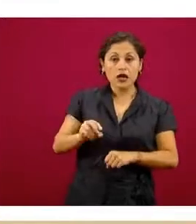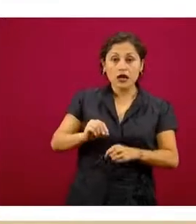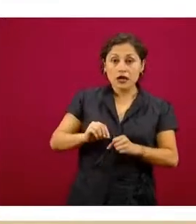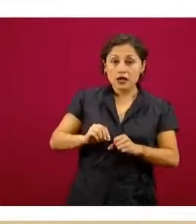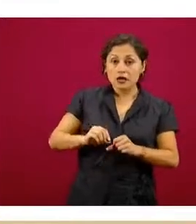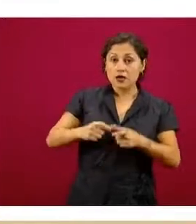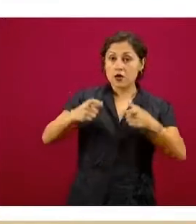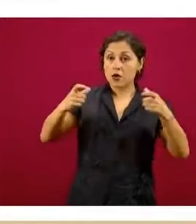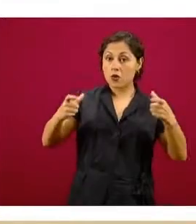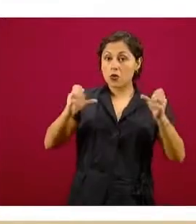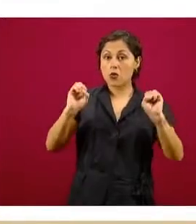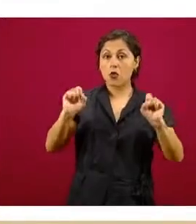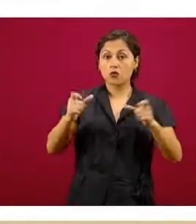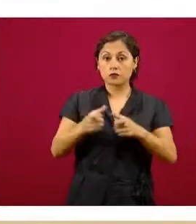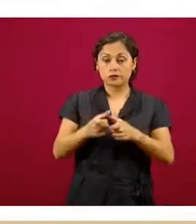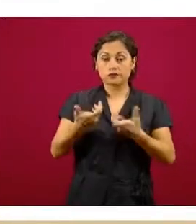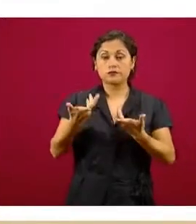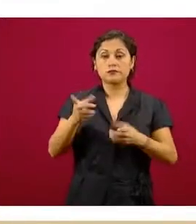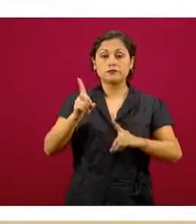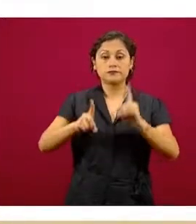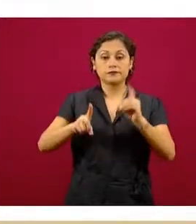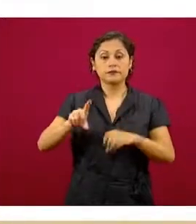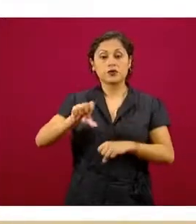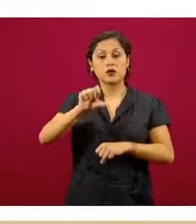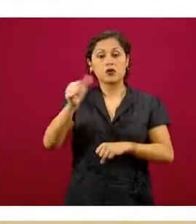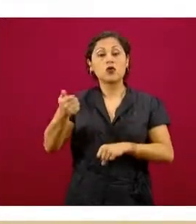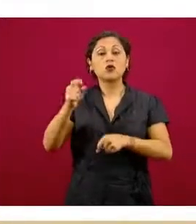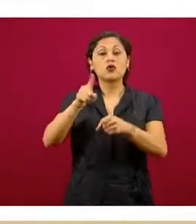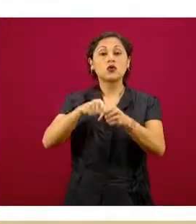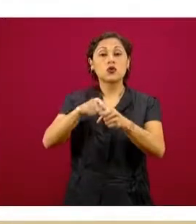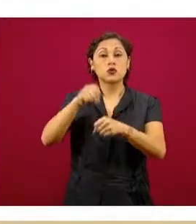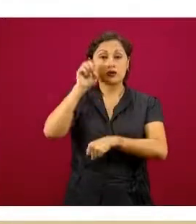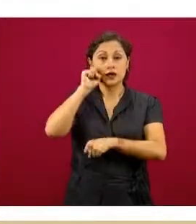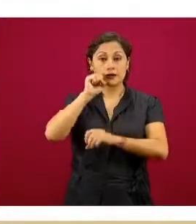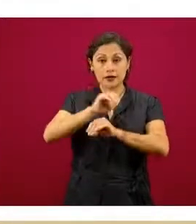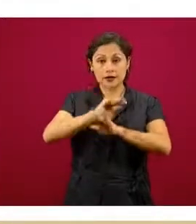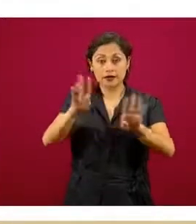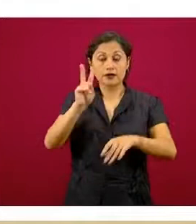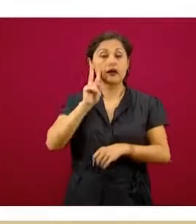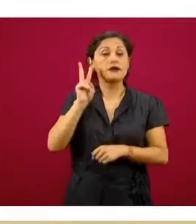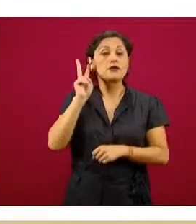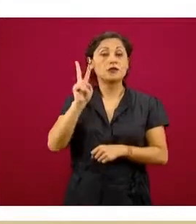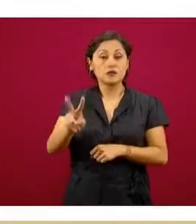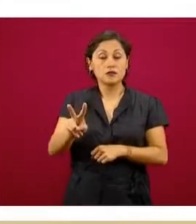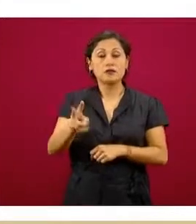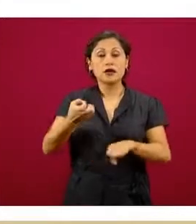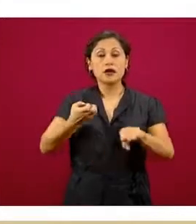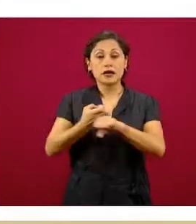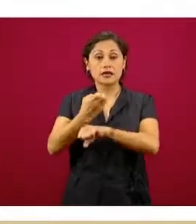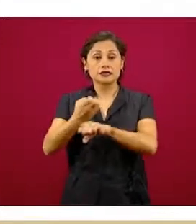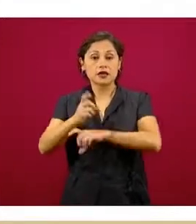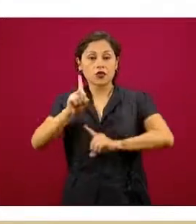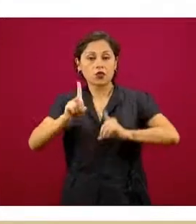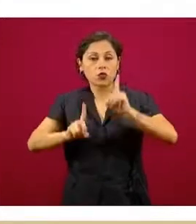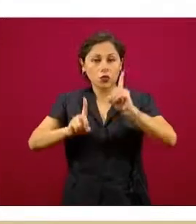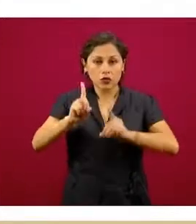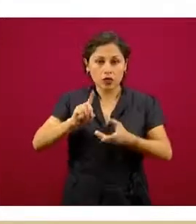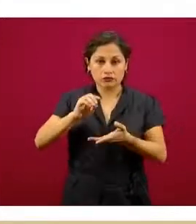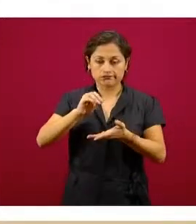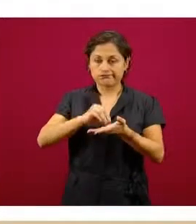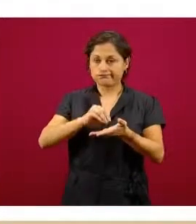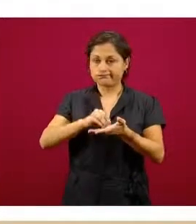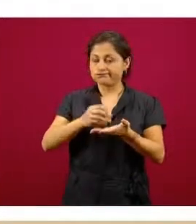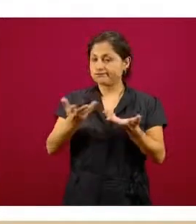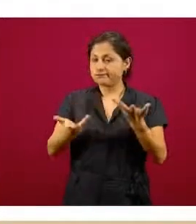día con día, y además a través de la barra de color naranja claro ver en qué entidades todavía podemos tener un incremento